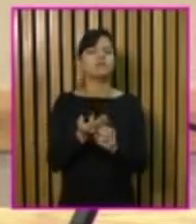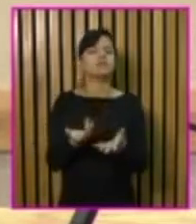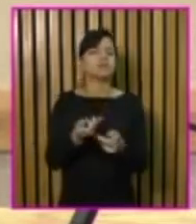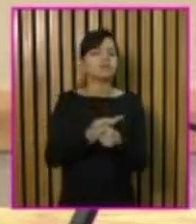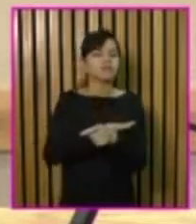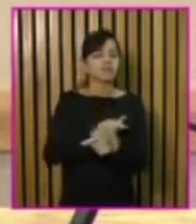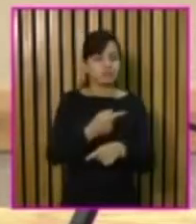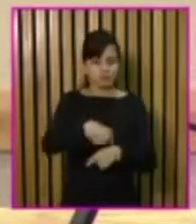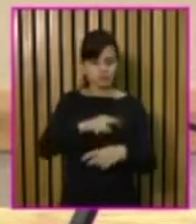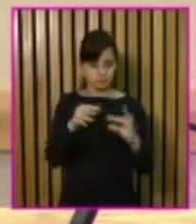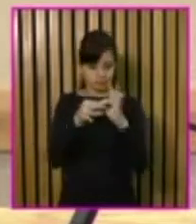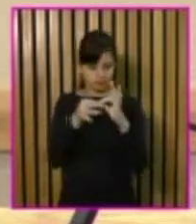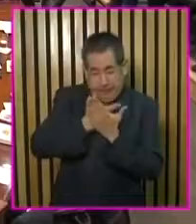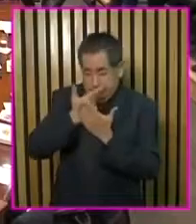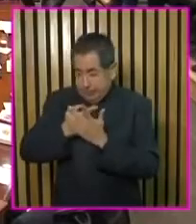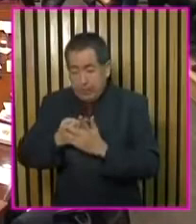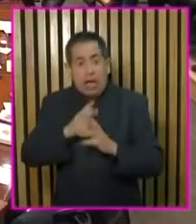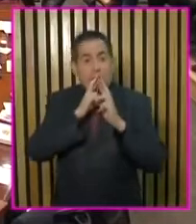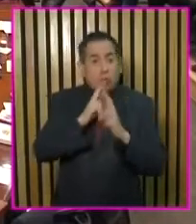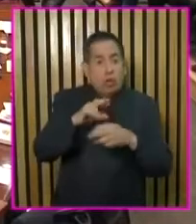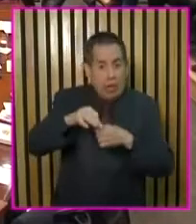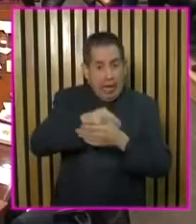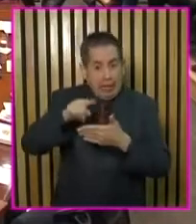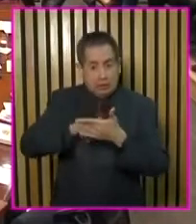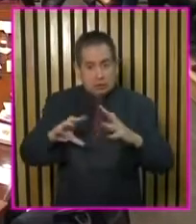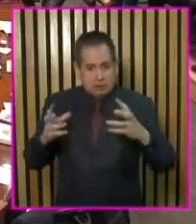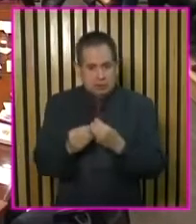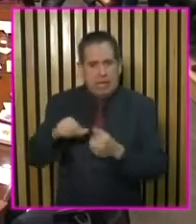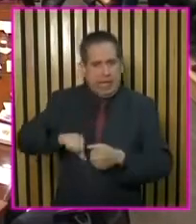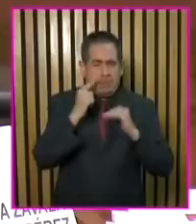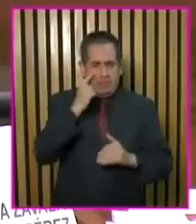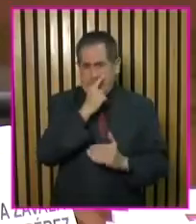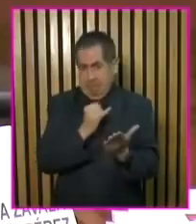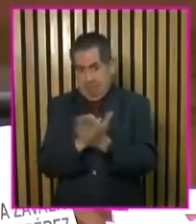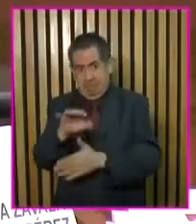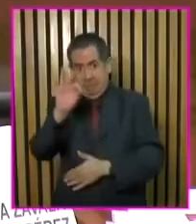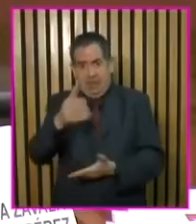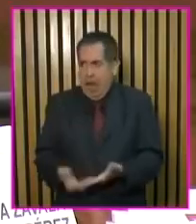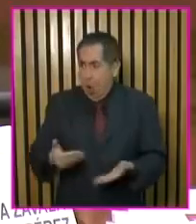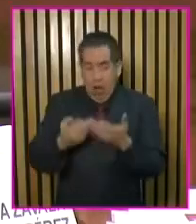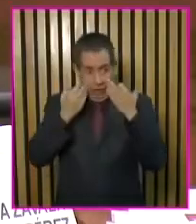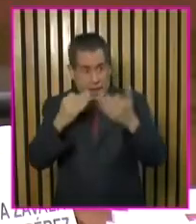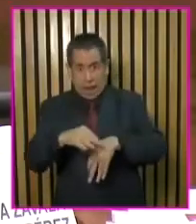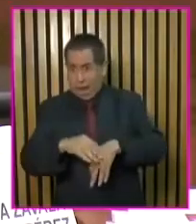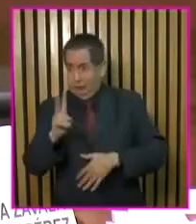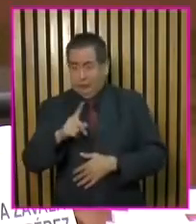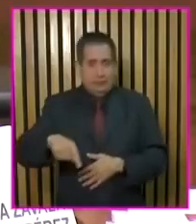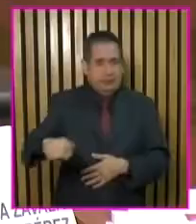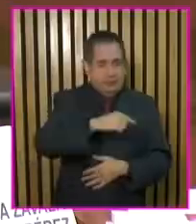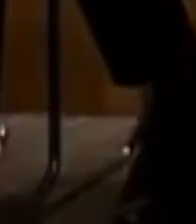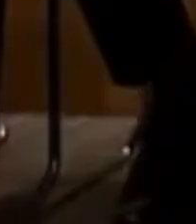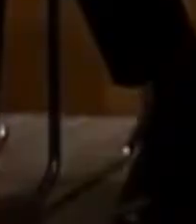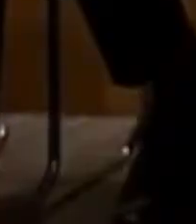técnicas que integran al instituto dicha comisión será presidida por la consejera claudia zavala y la integrarán además